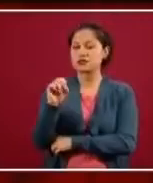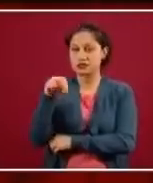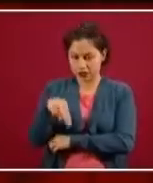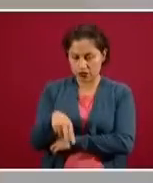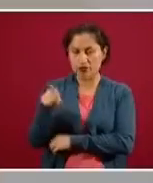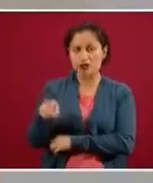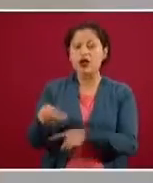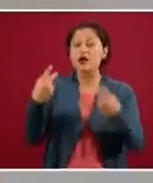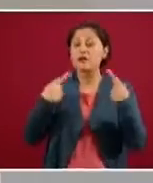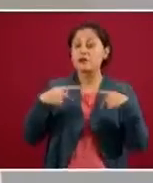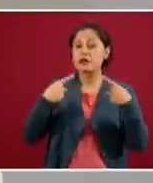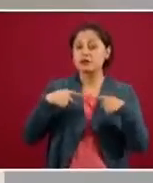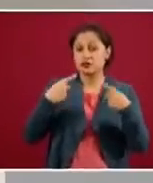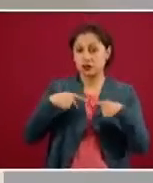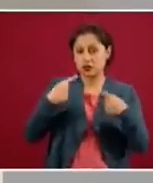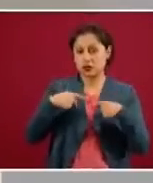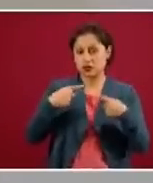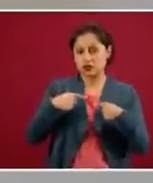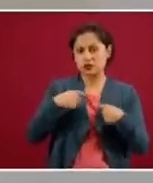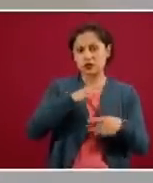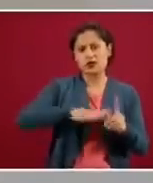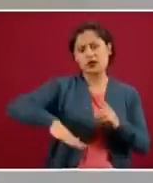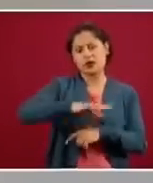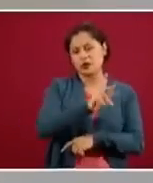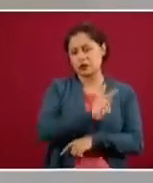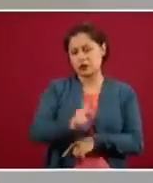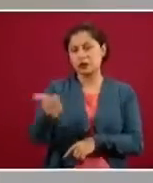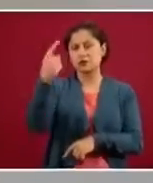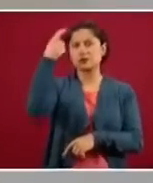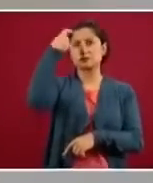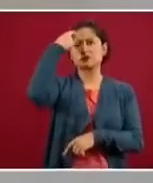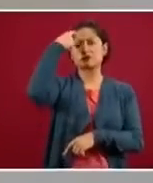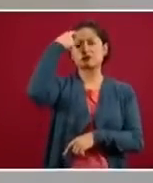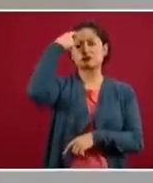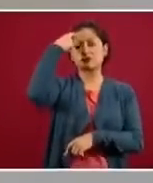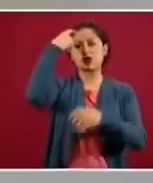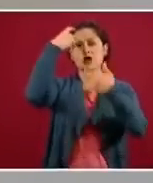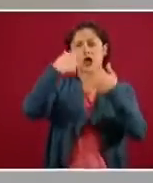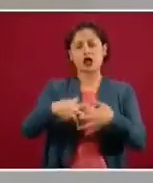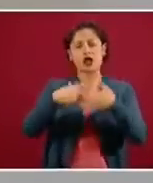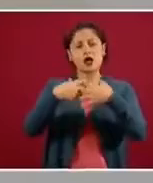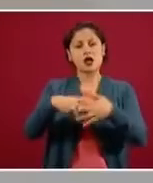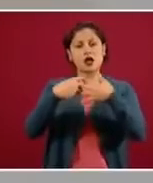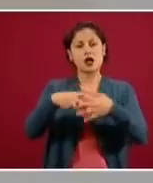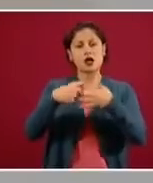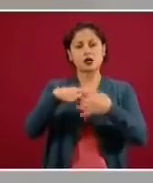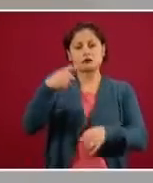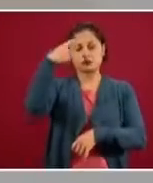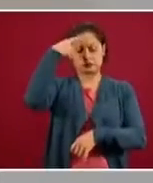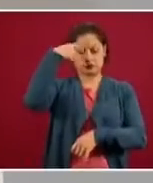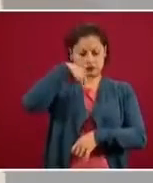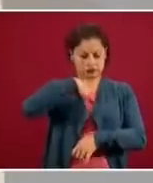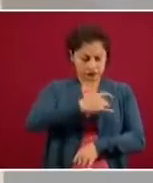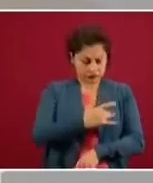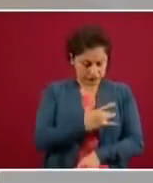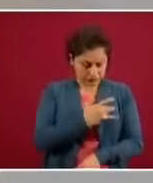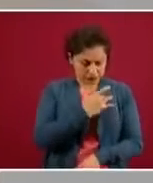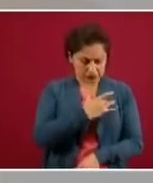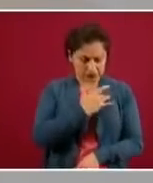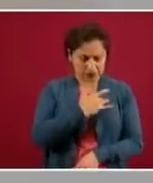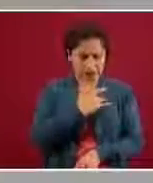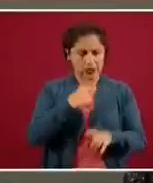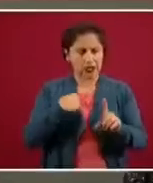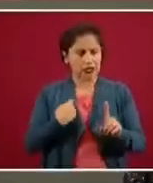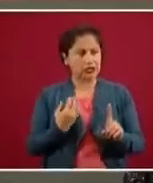características que uno percibe propias las impone en la visualización de alguien más.